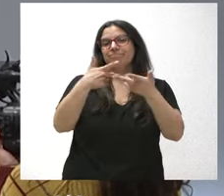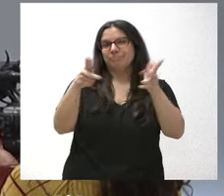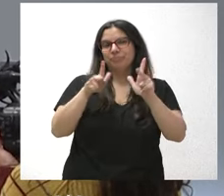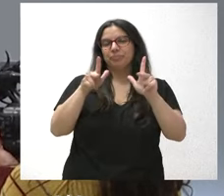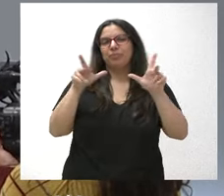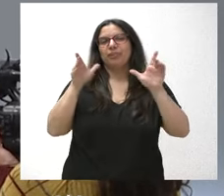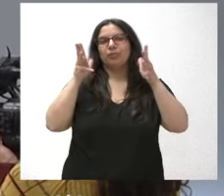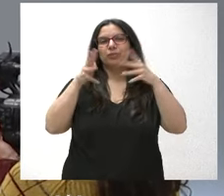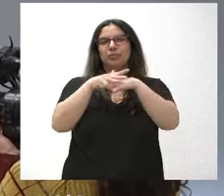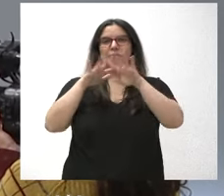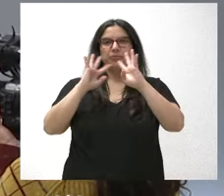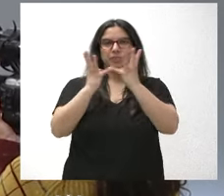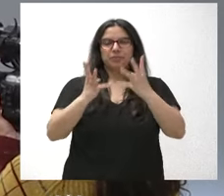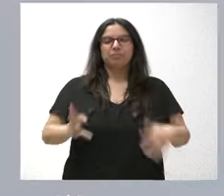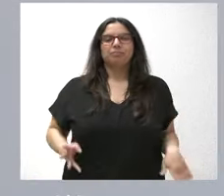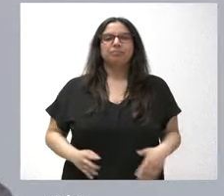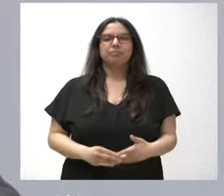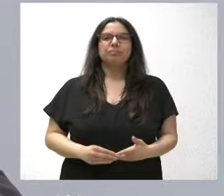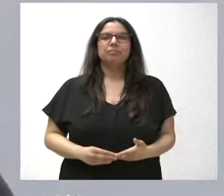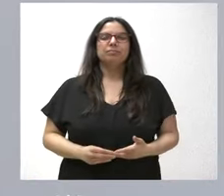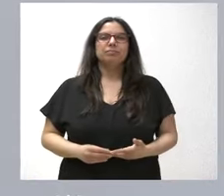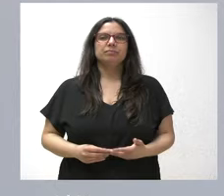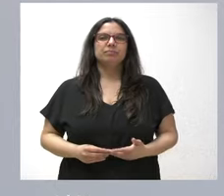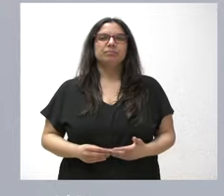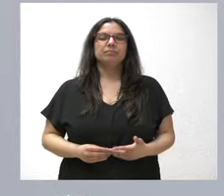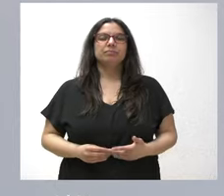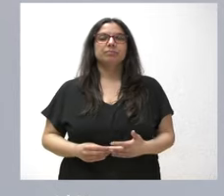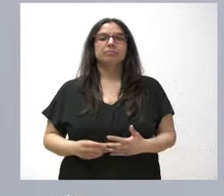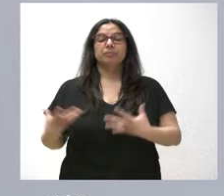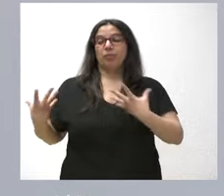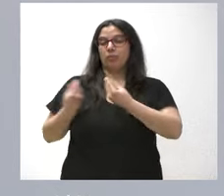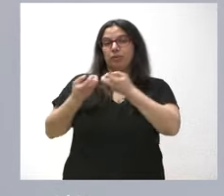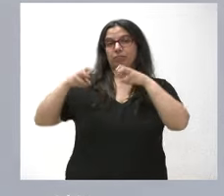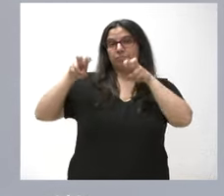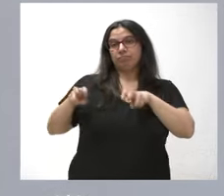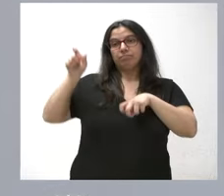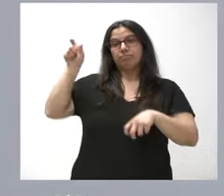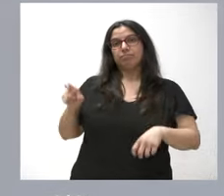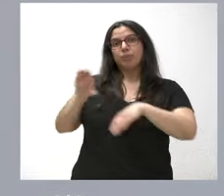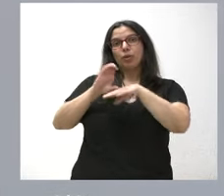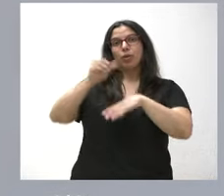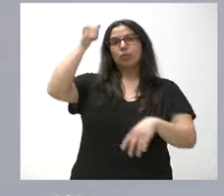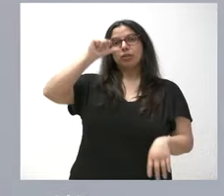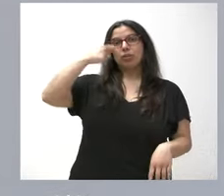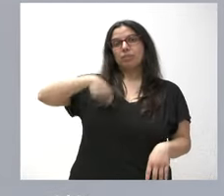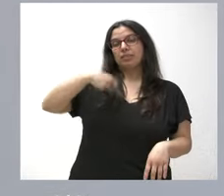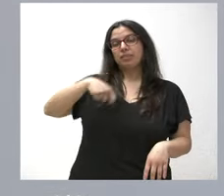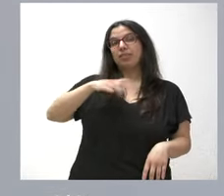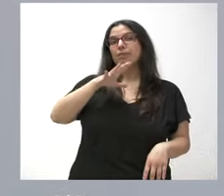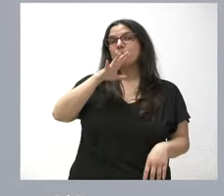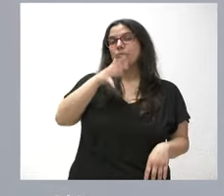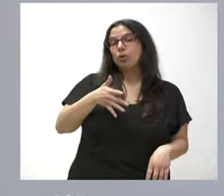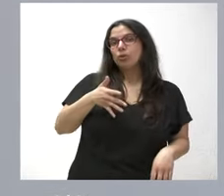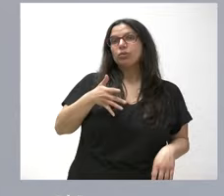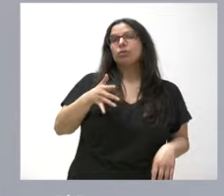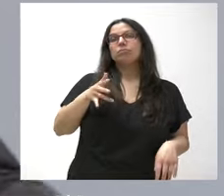Gobierno. Me acompaña el consejero de la Presidencia con motivo de los primeros de